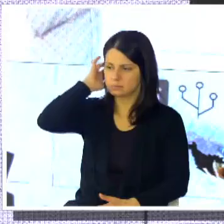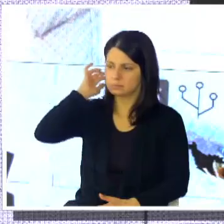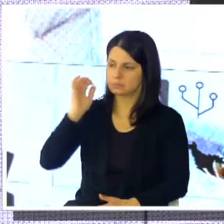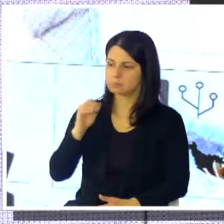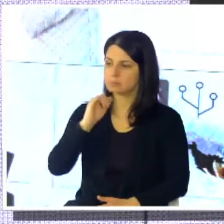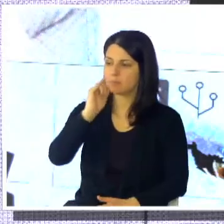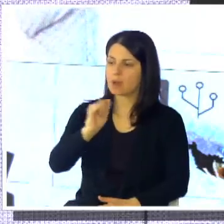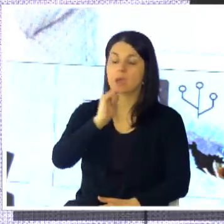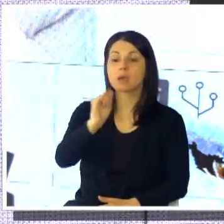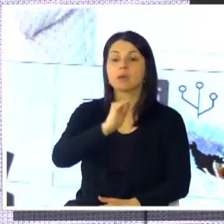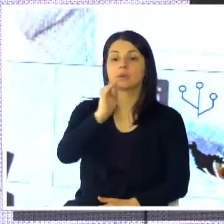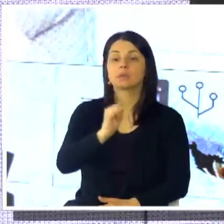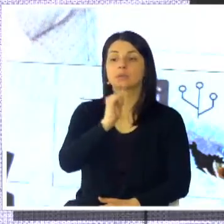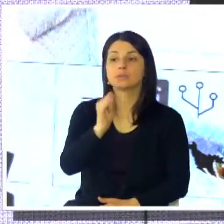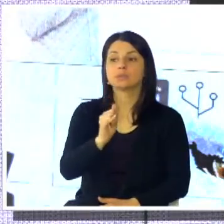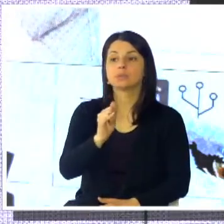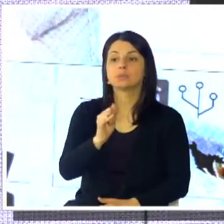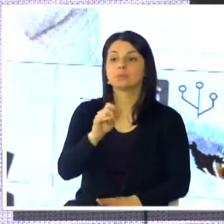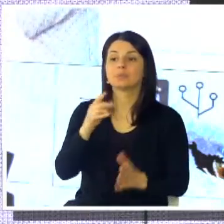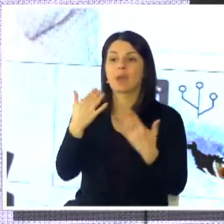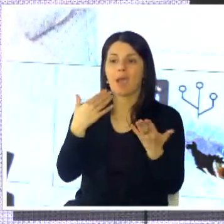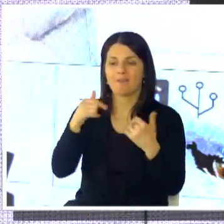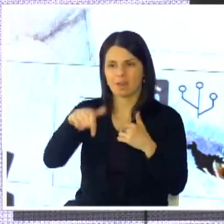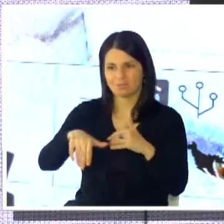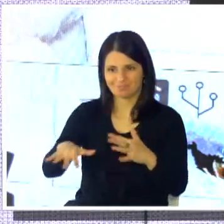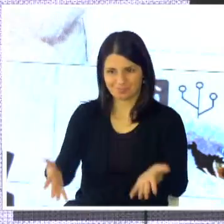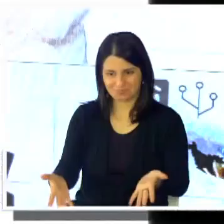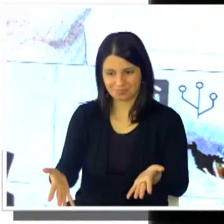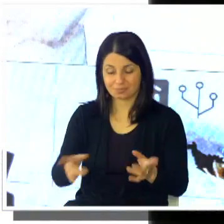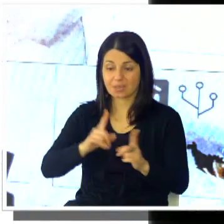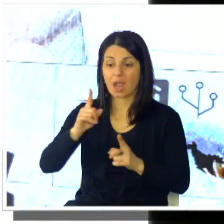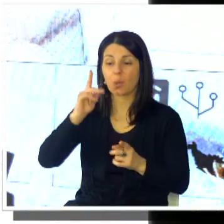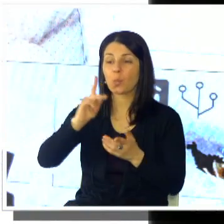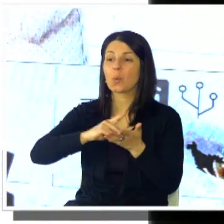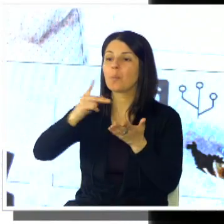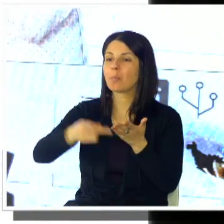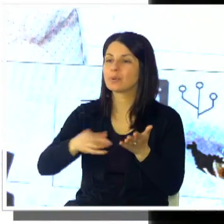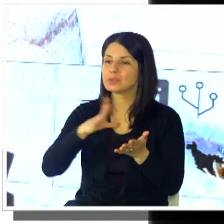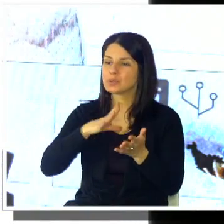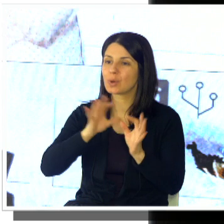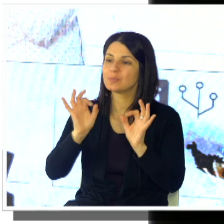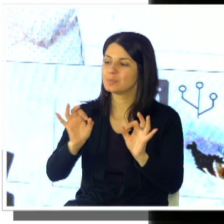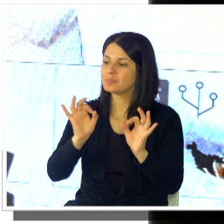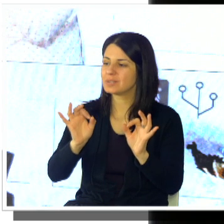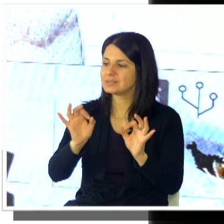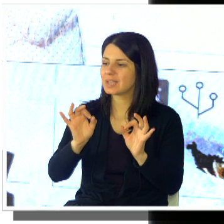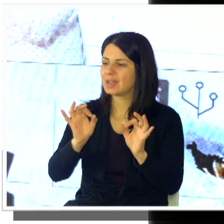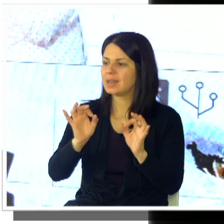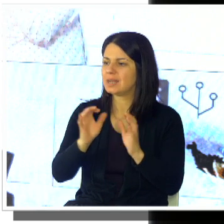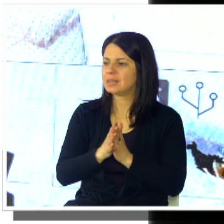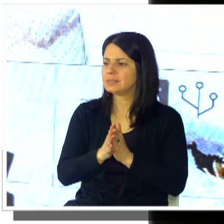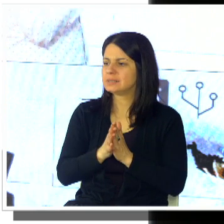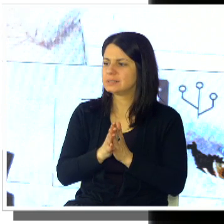Para contarles un poco lo que les voy a hablar hoy es algunos proyectos en particular de Internet de las Cosas que estuvimos desarrollando en